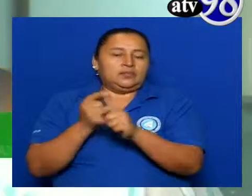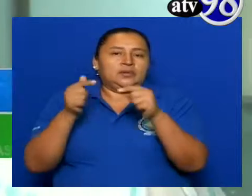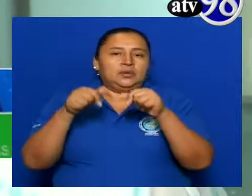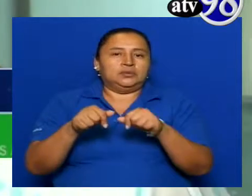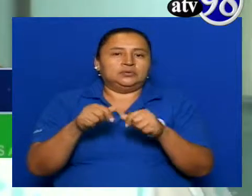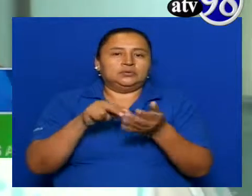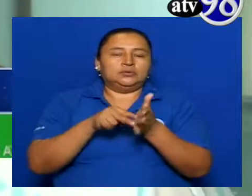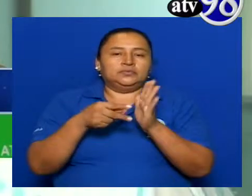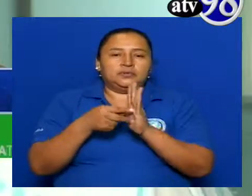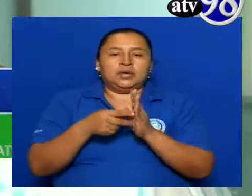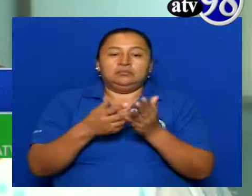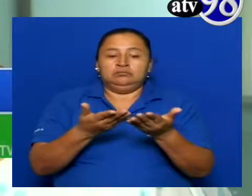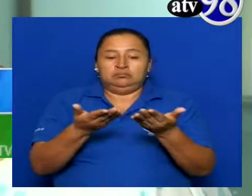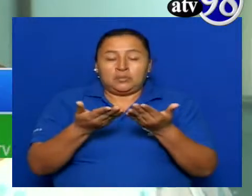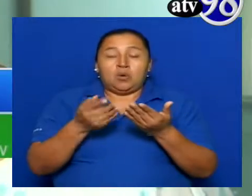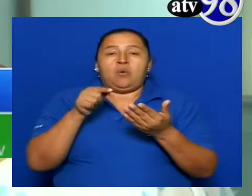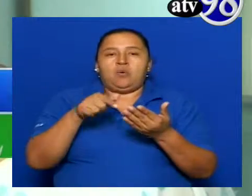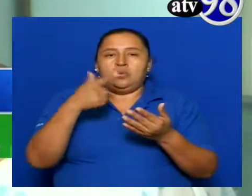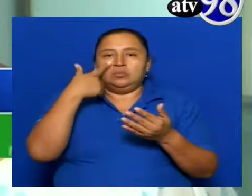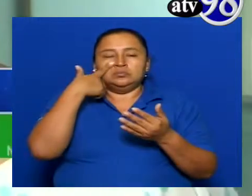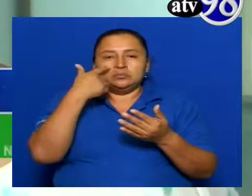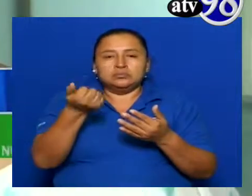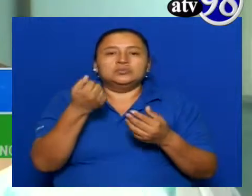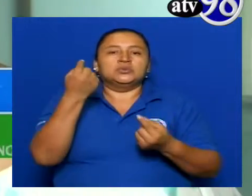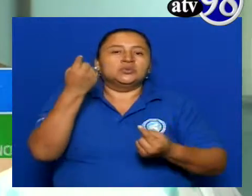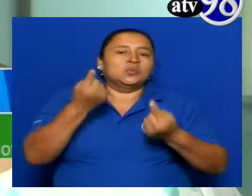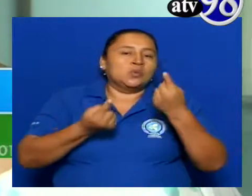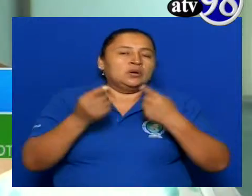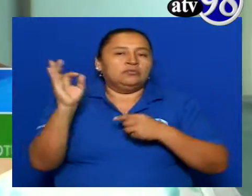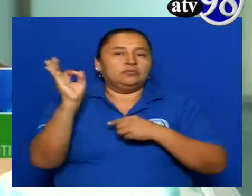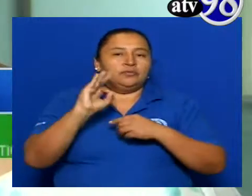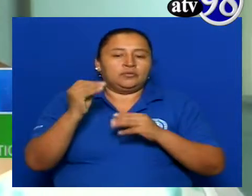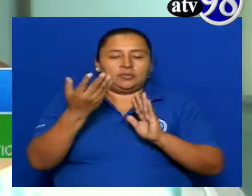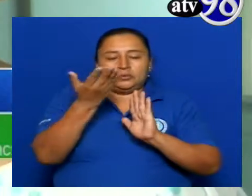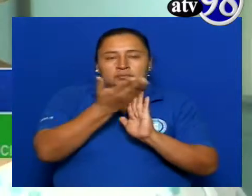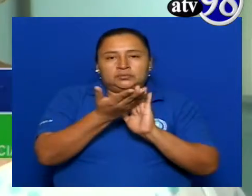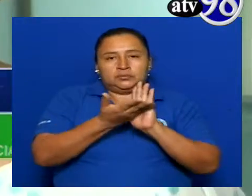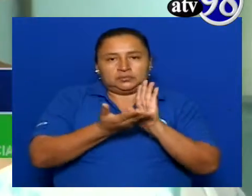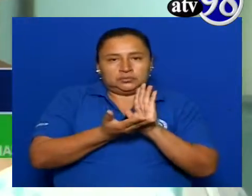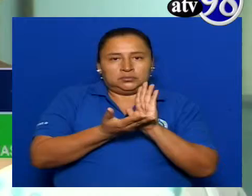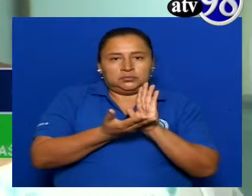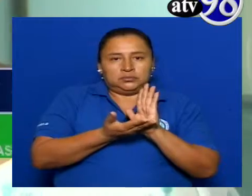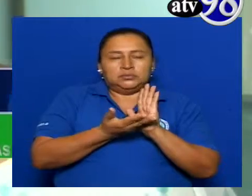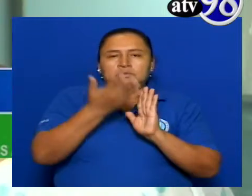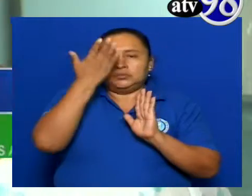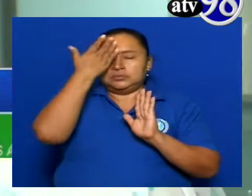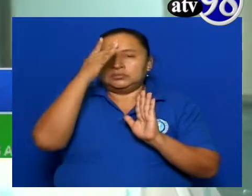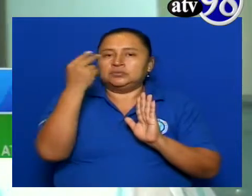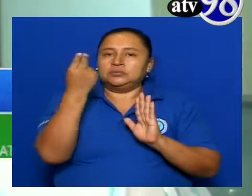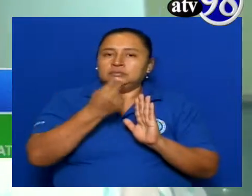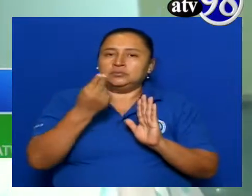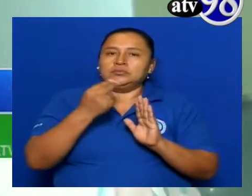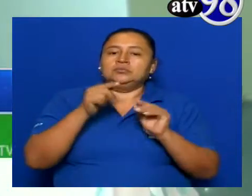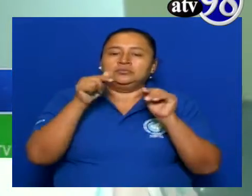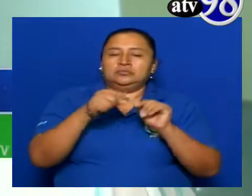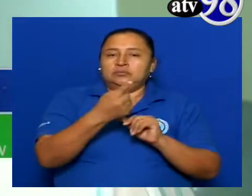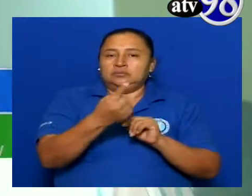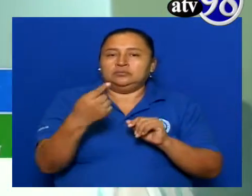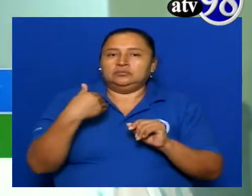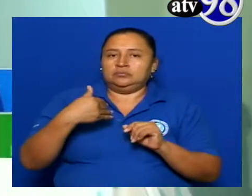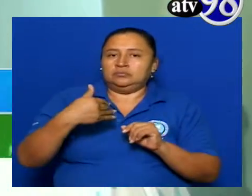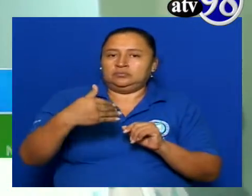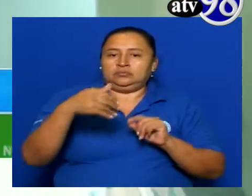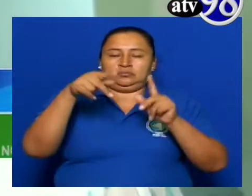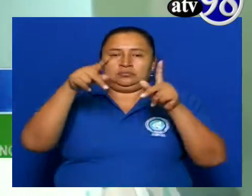la pauta para que nosotros conozcamos cuáles son los formatos que debemos saber utilizar en cada